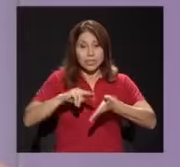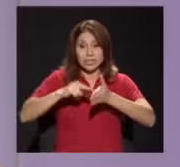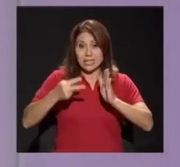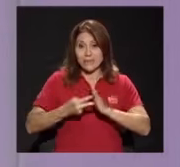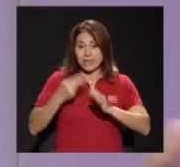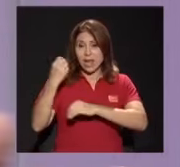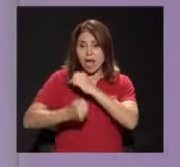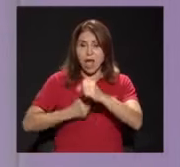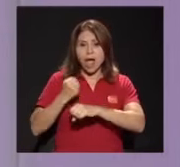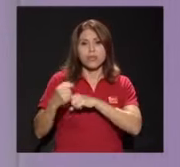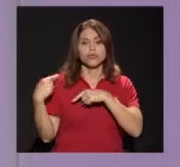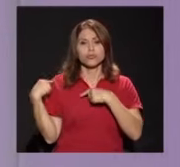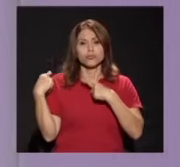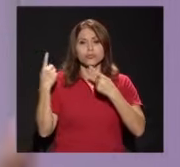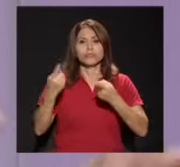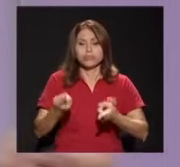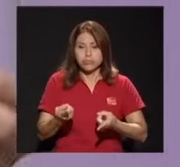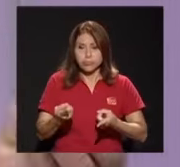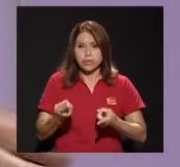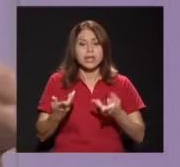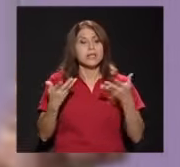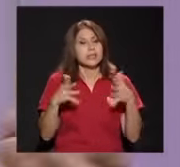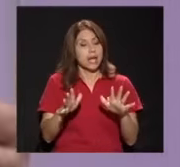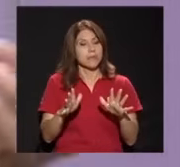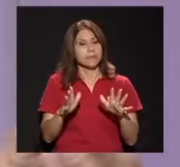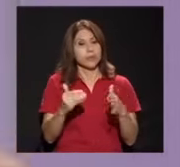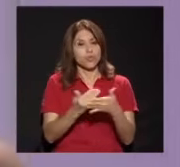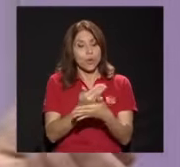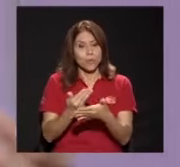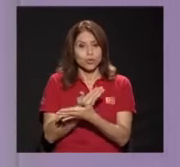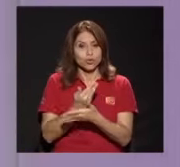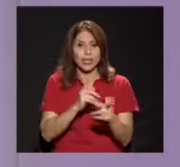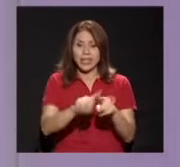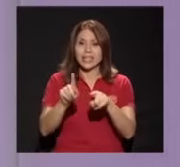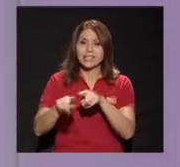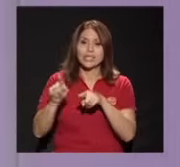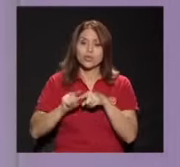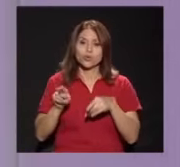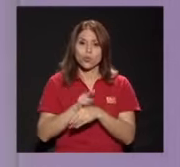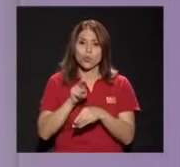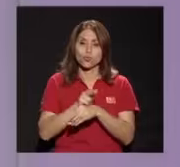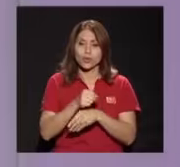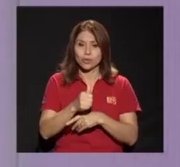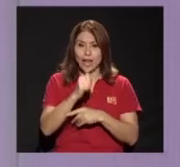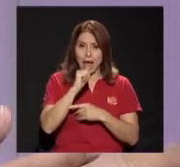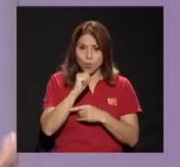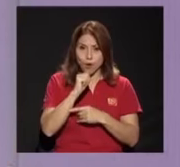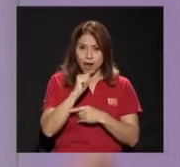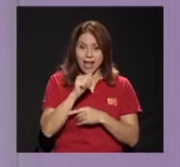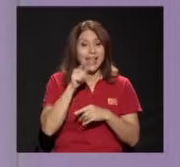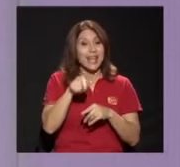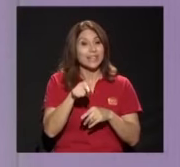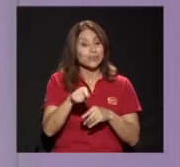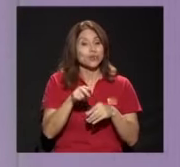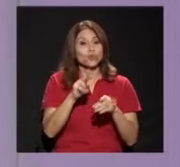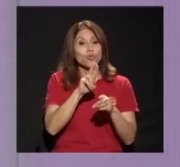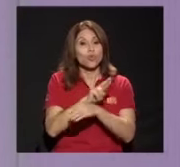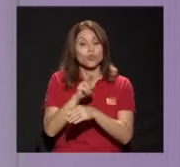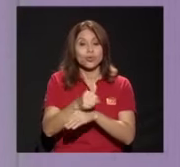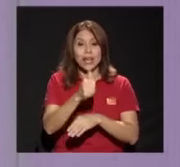todos estos años, han salido nuevos y distintos usos del agua que actualmente, que no están cubiertos en esa ley